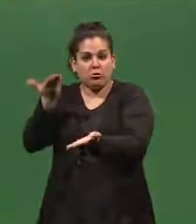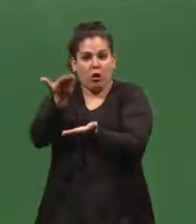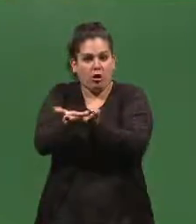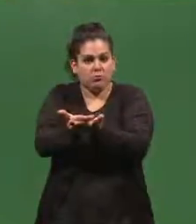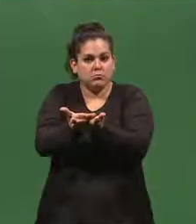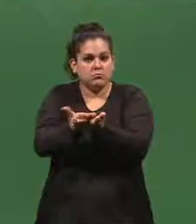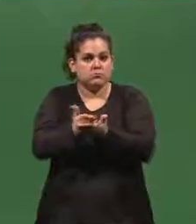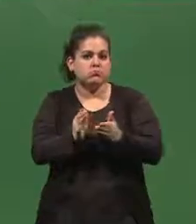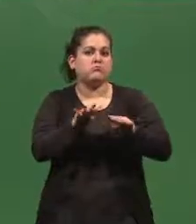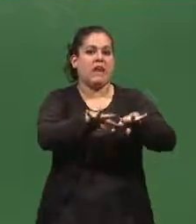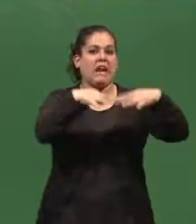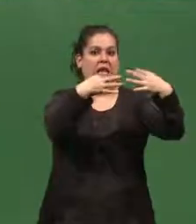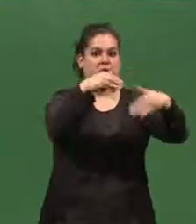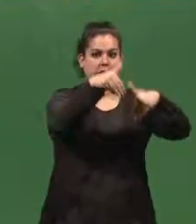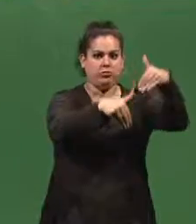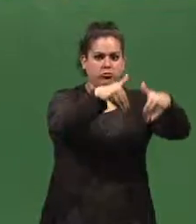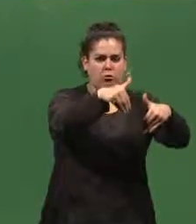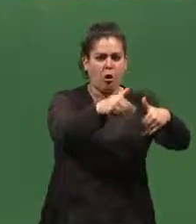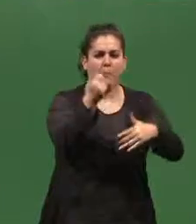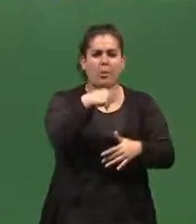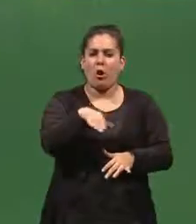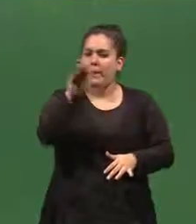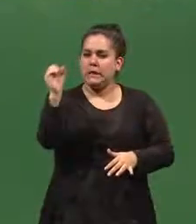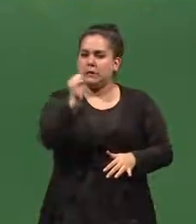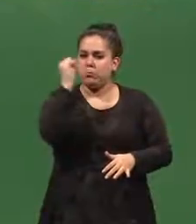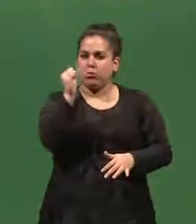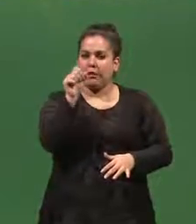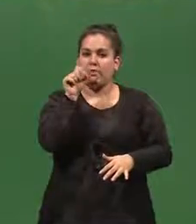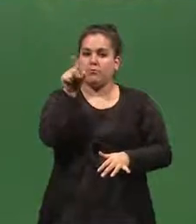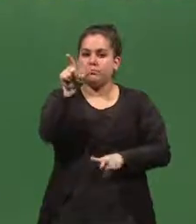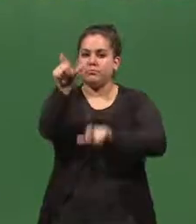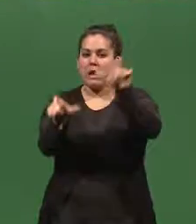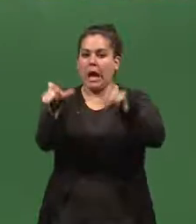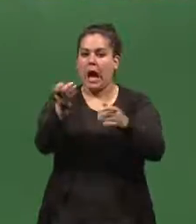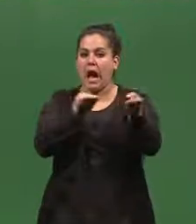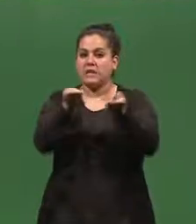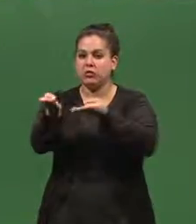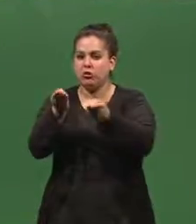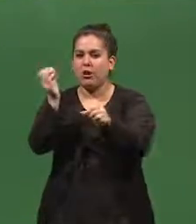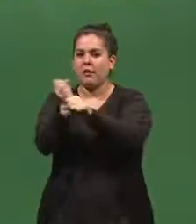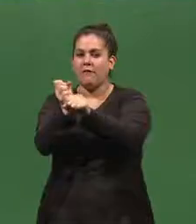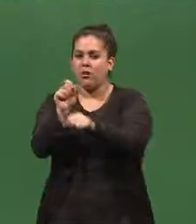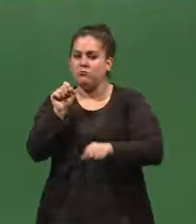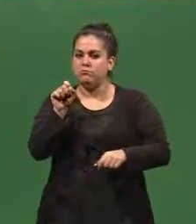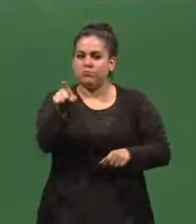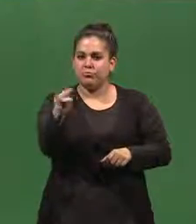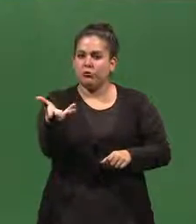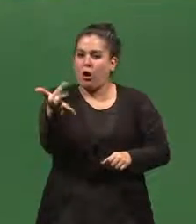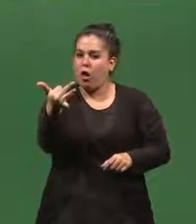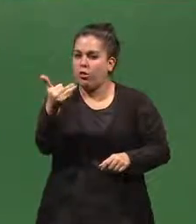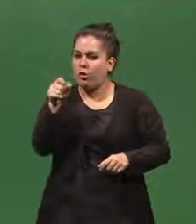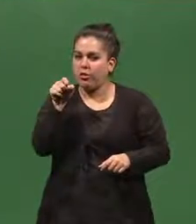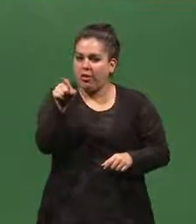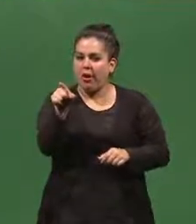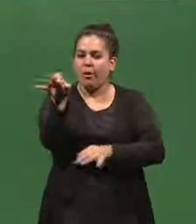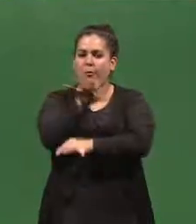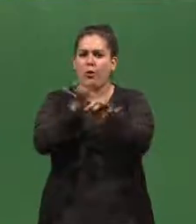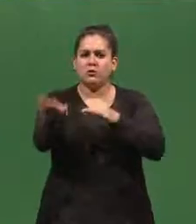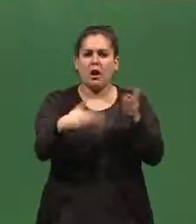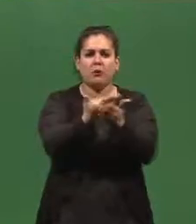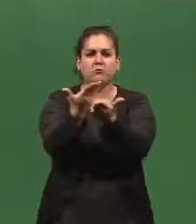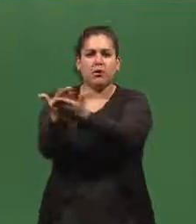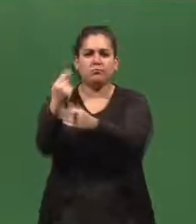presenta hasta que llega al recinto. Pero lo más importante es el trabajo que realizan los asesores diario con los diferentes